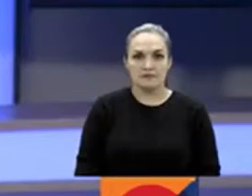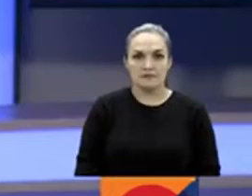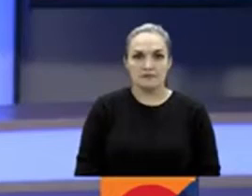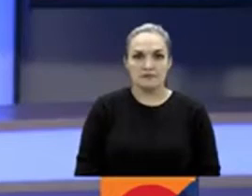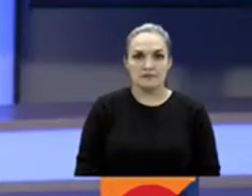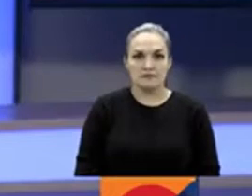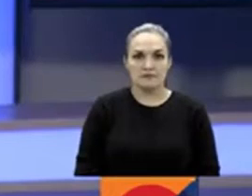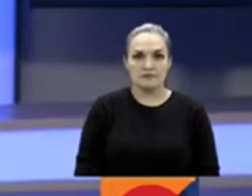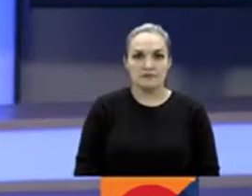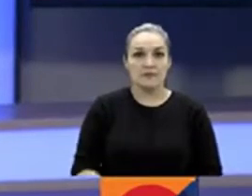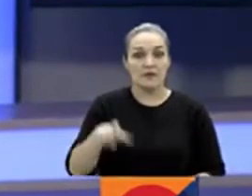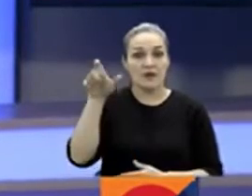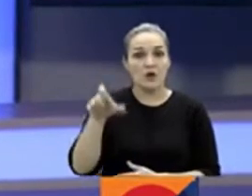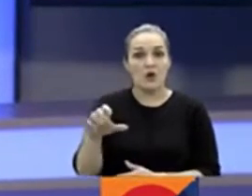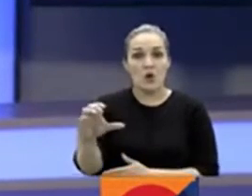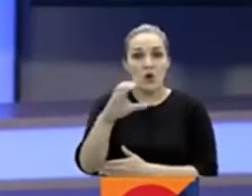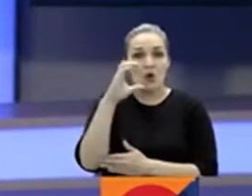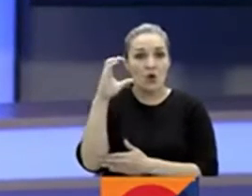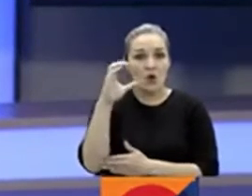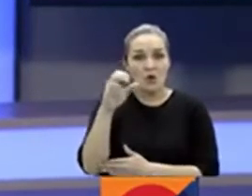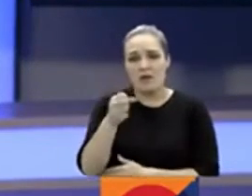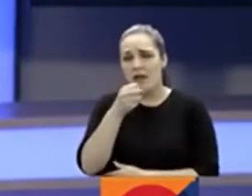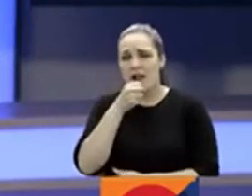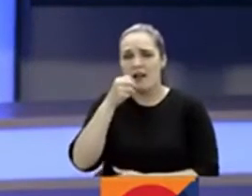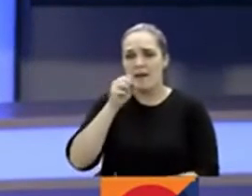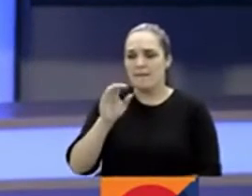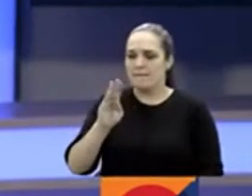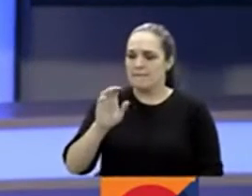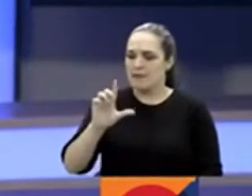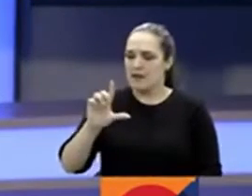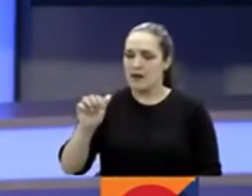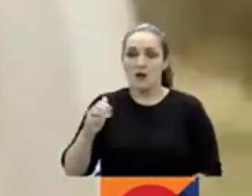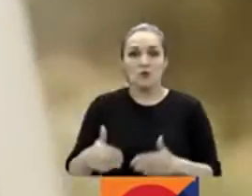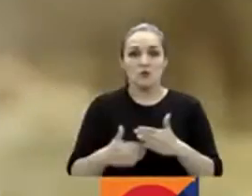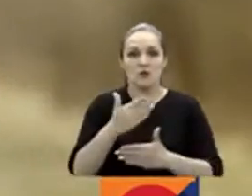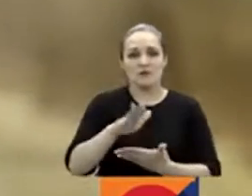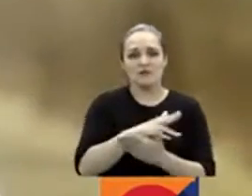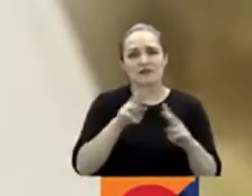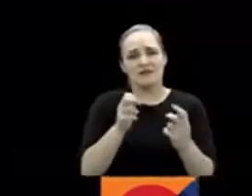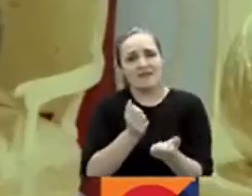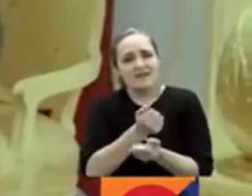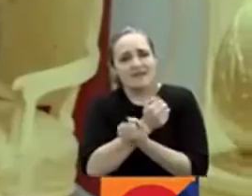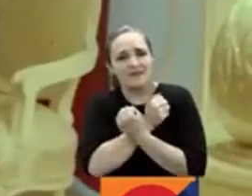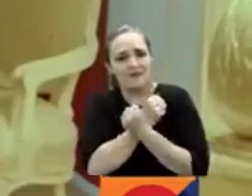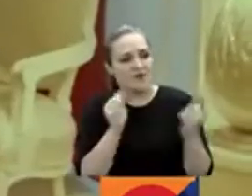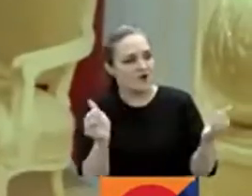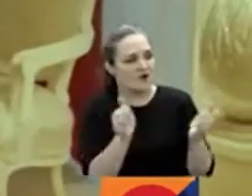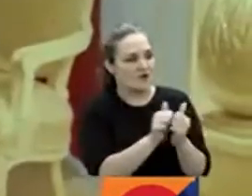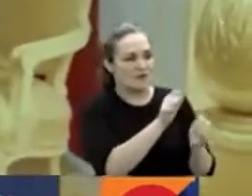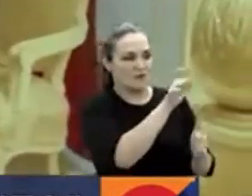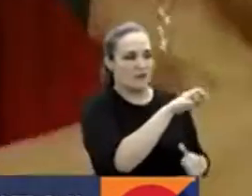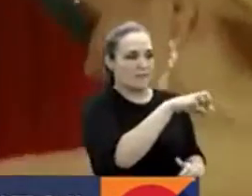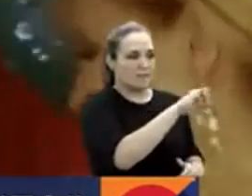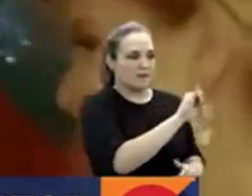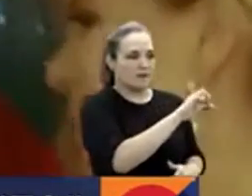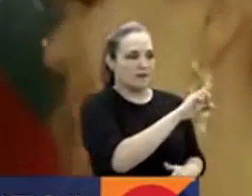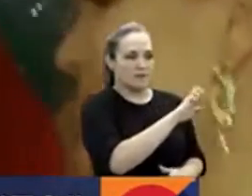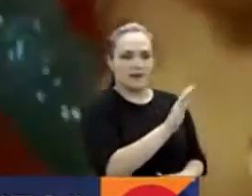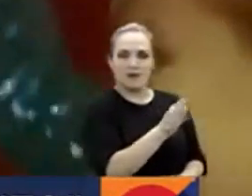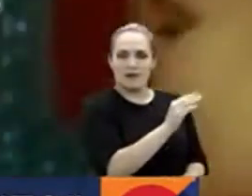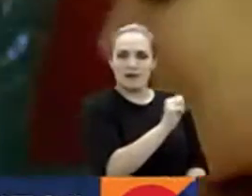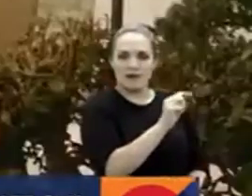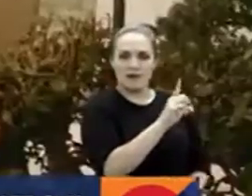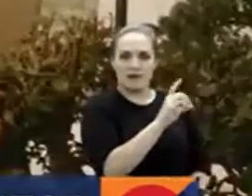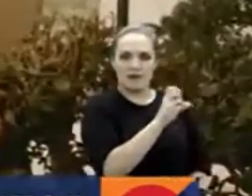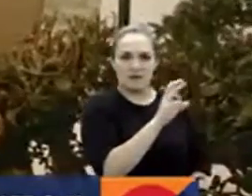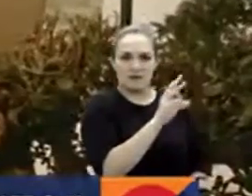Y la artista colombiana Bella presentó su más reciente canción, Te quiero tanto, junto al cantante Pipe Calderón. La producción tiene